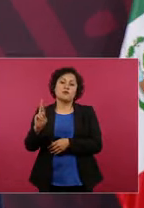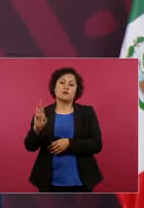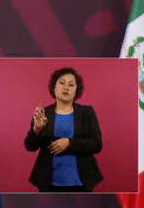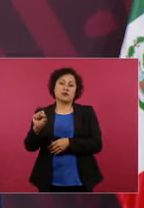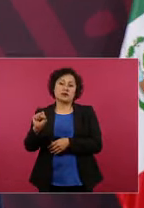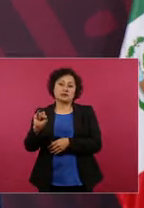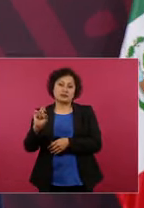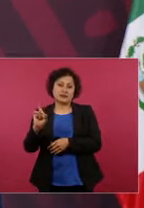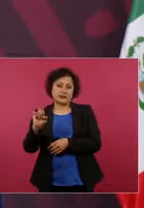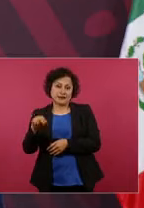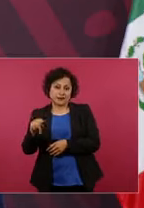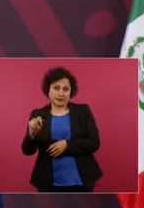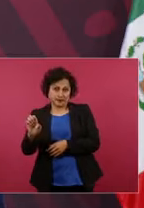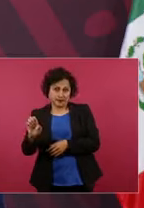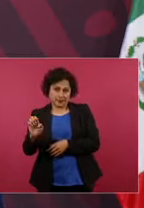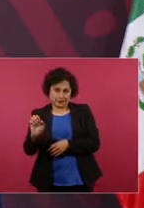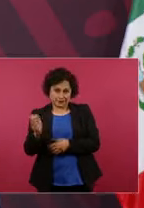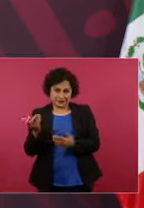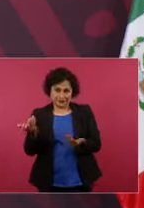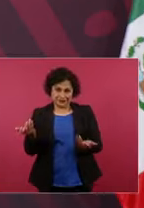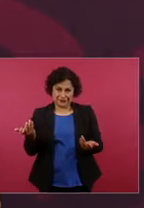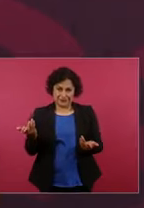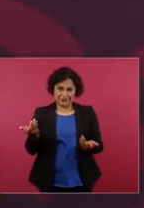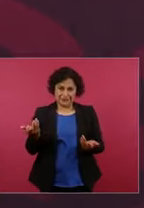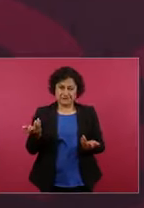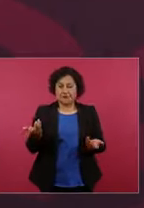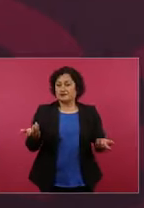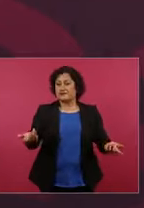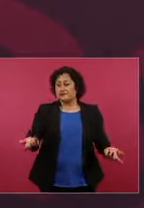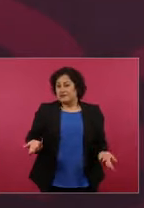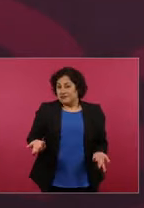presidente narco. ¿Qué es esto, no?